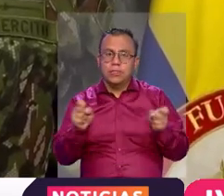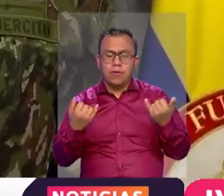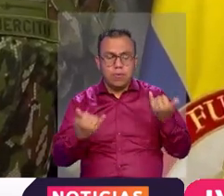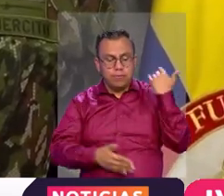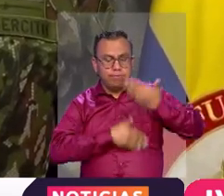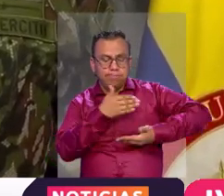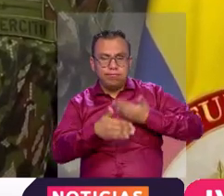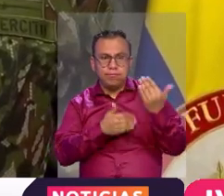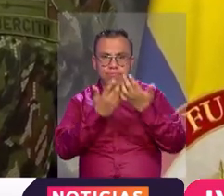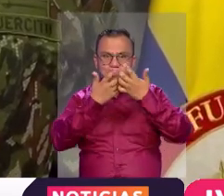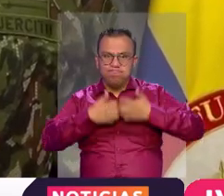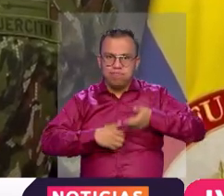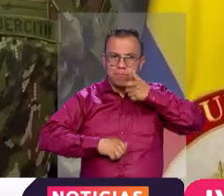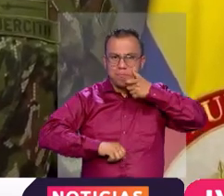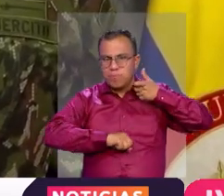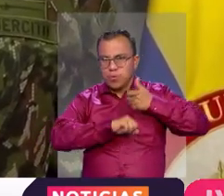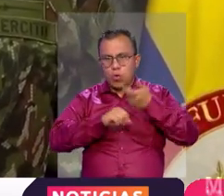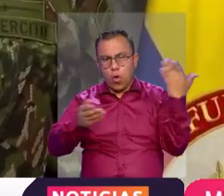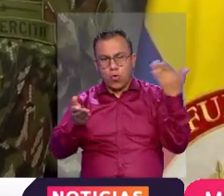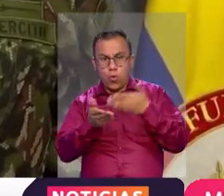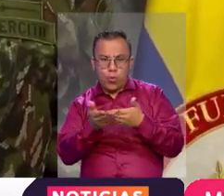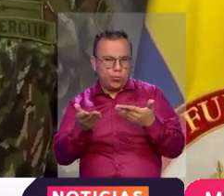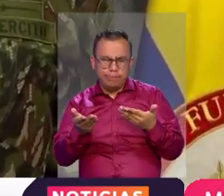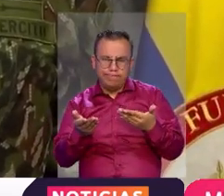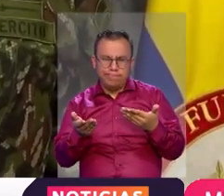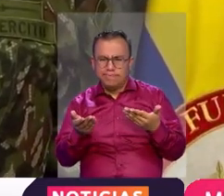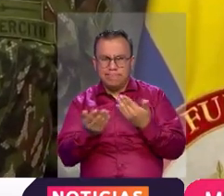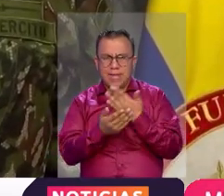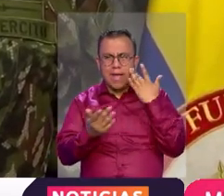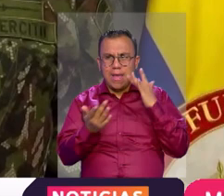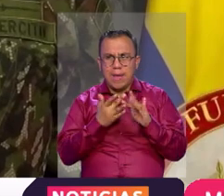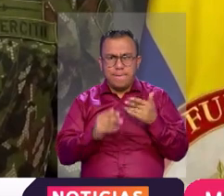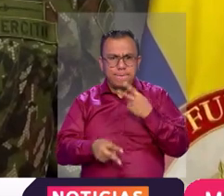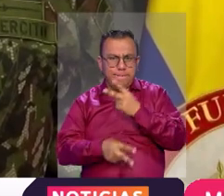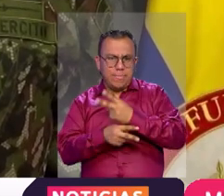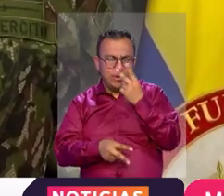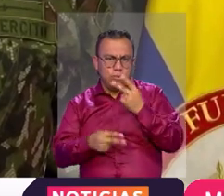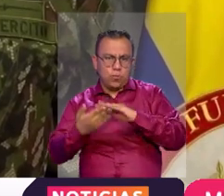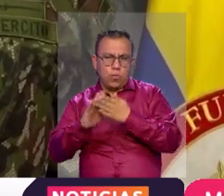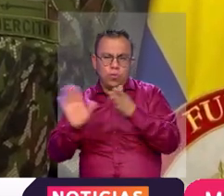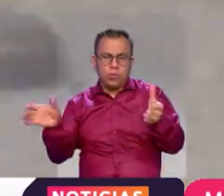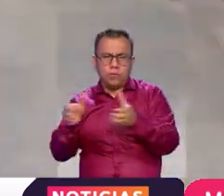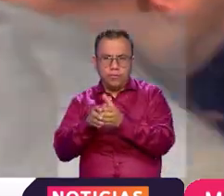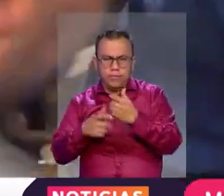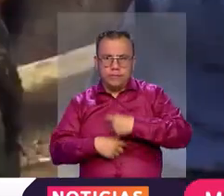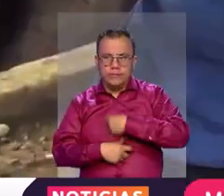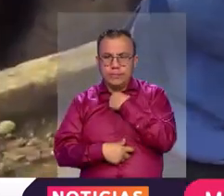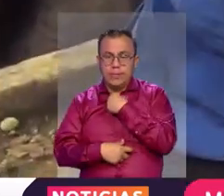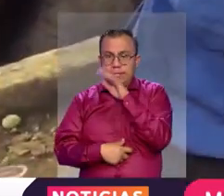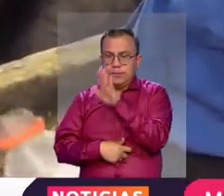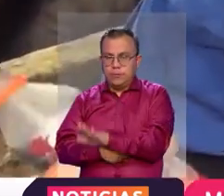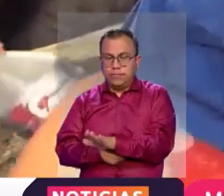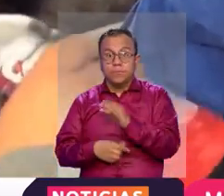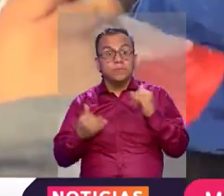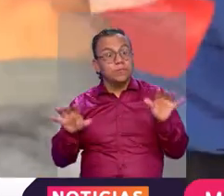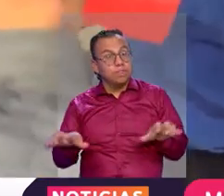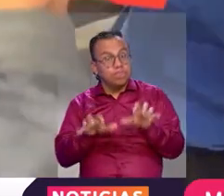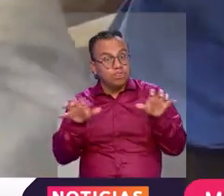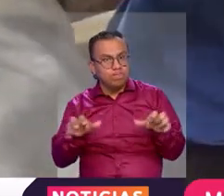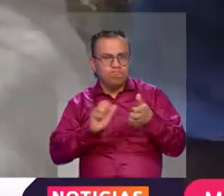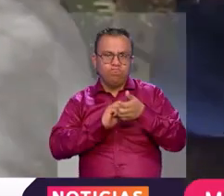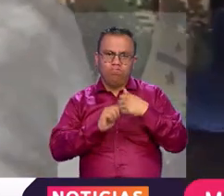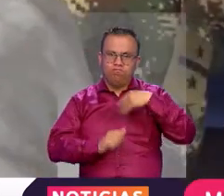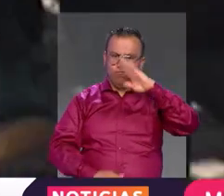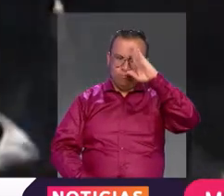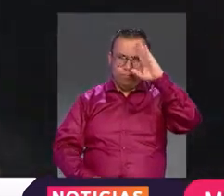desarrollar operaciones de un lado absolutamente que pongan en peligro a la población civil. En el accionar del ejército y